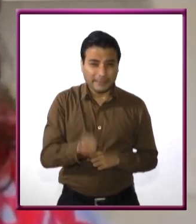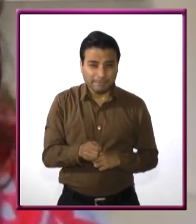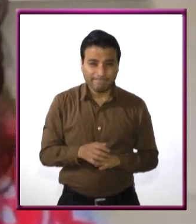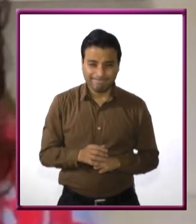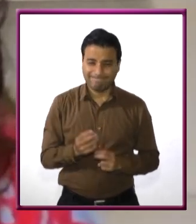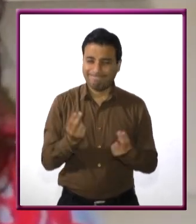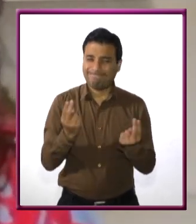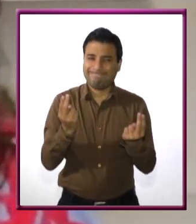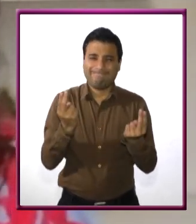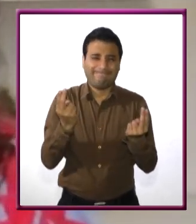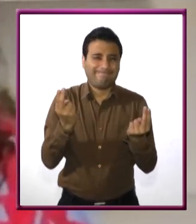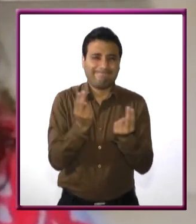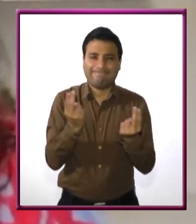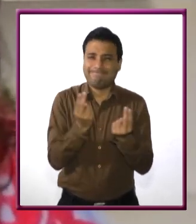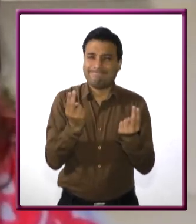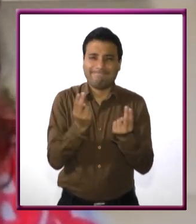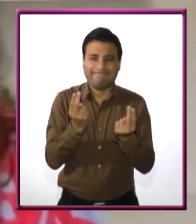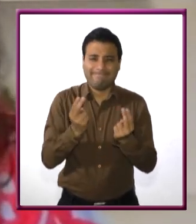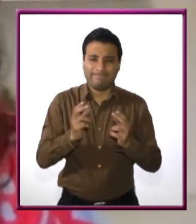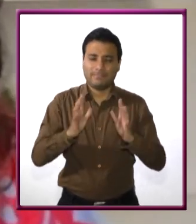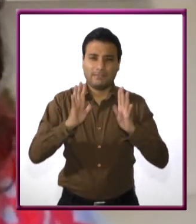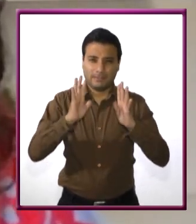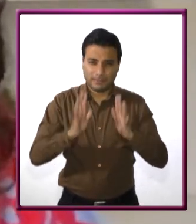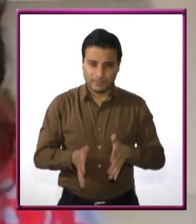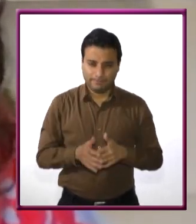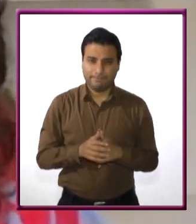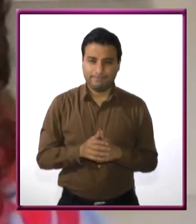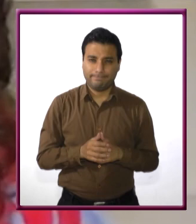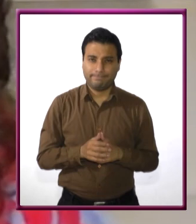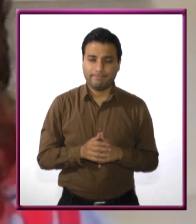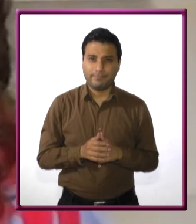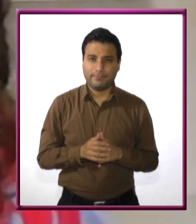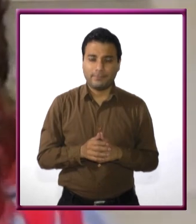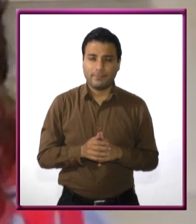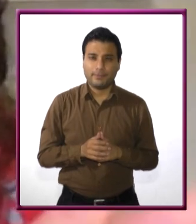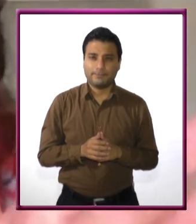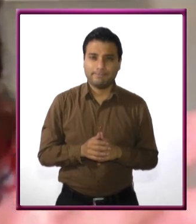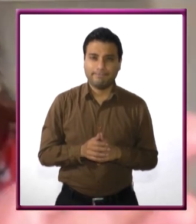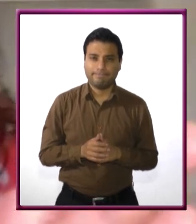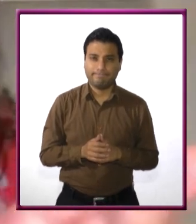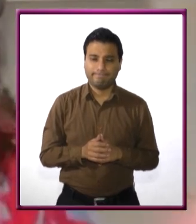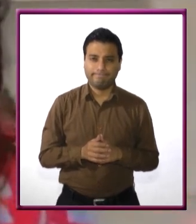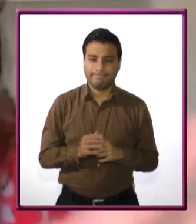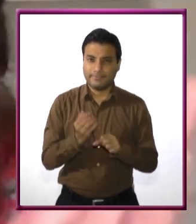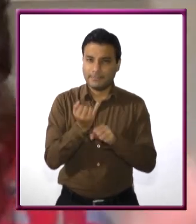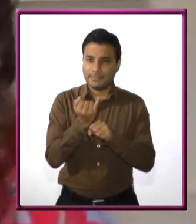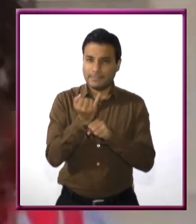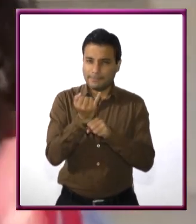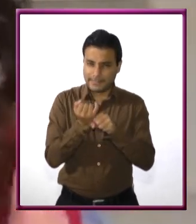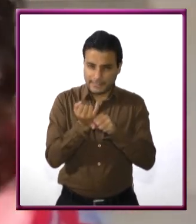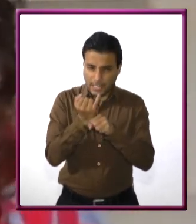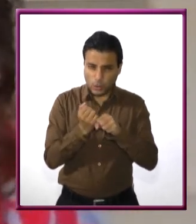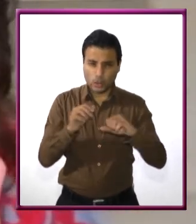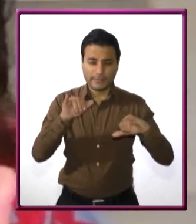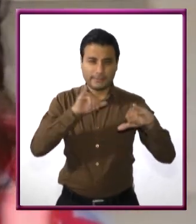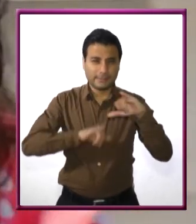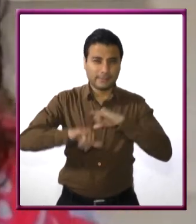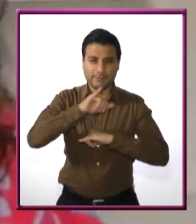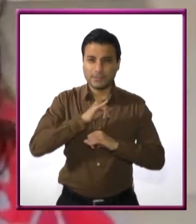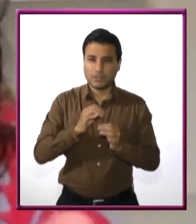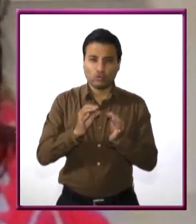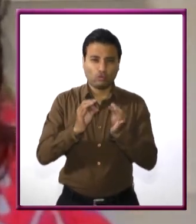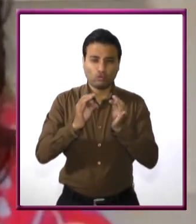una urgencia mayor en tratar de legitimar qué es lo que los investigadores, los